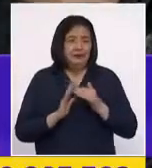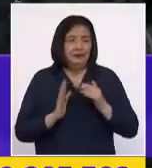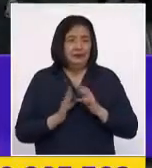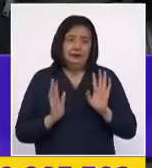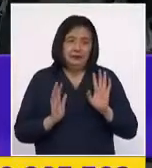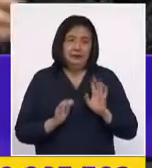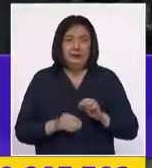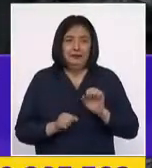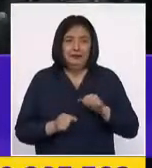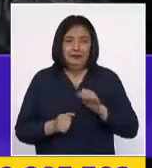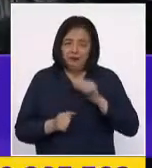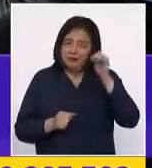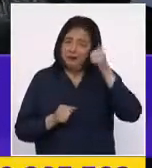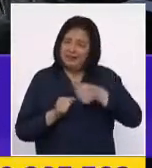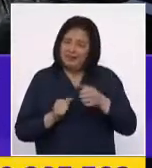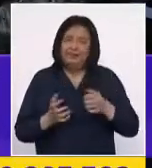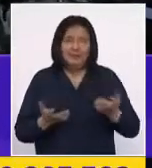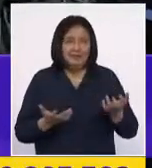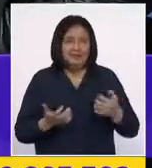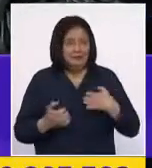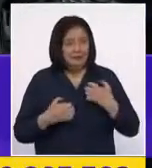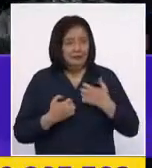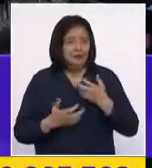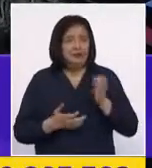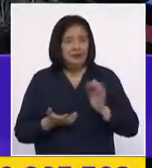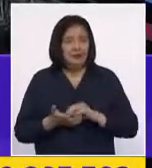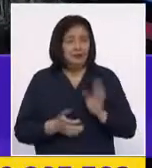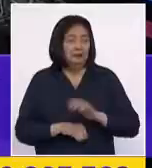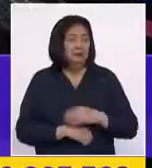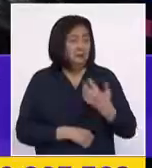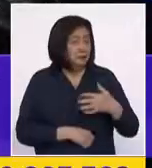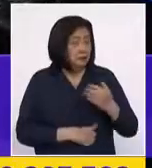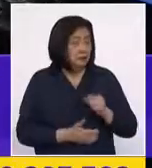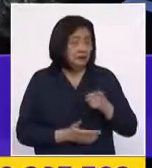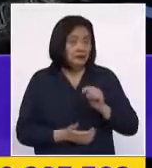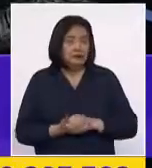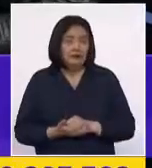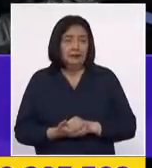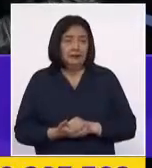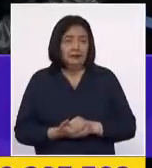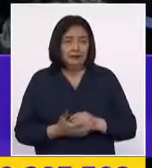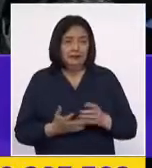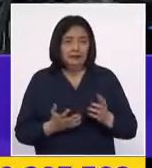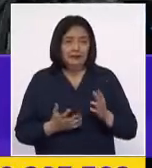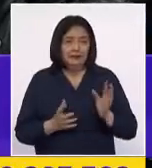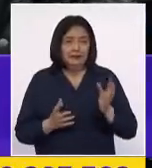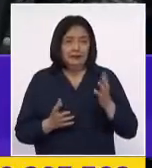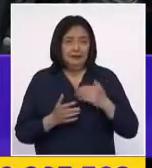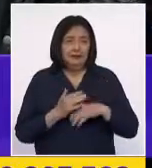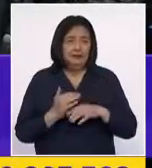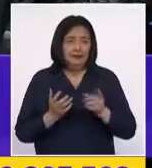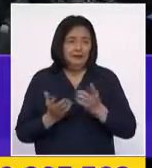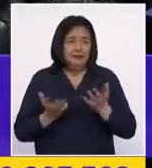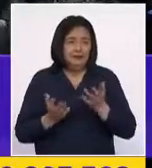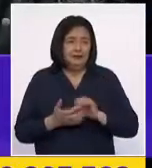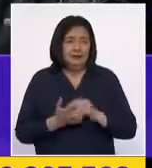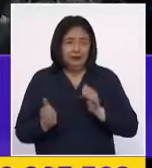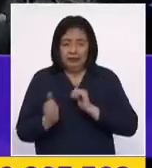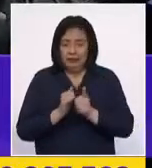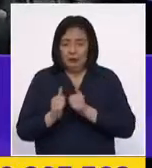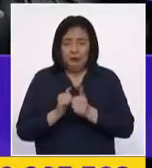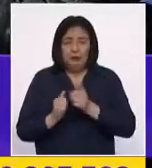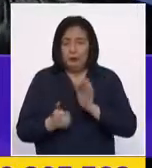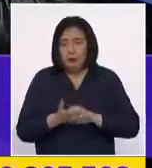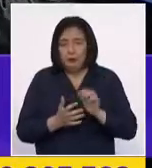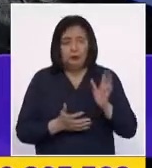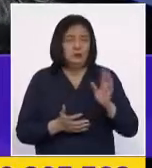y seguramente voy a revivir esas emociones otra vez. Grandes emociones que han tenido además dentro del concurso, ¿no?